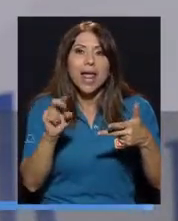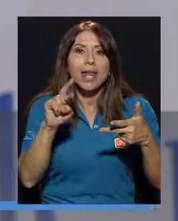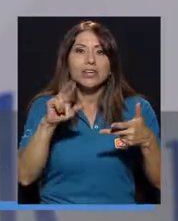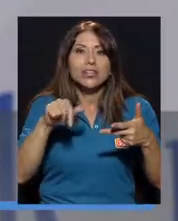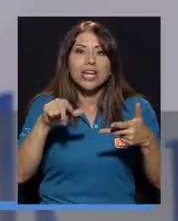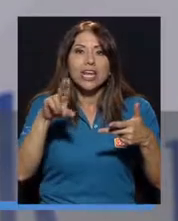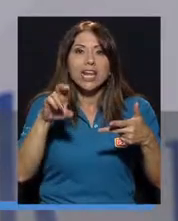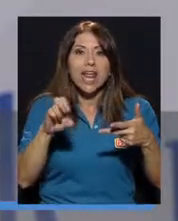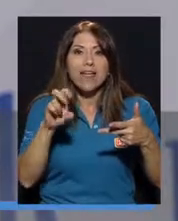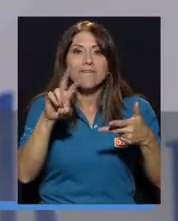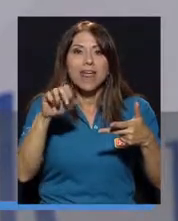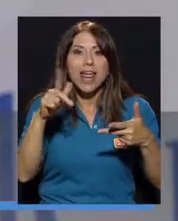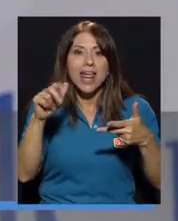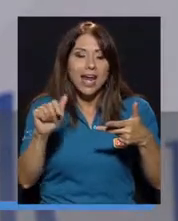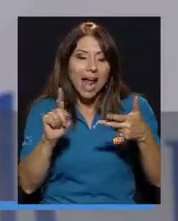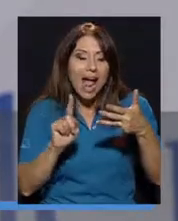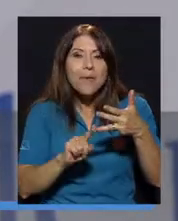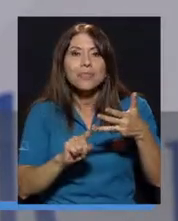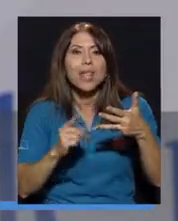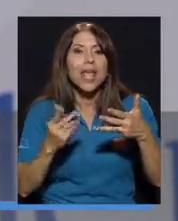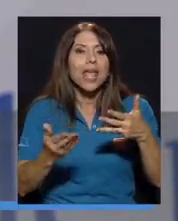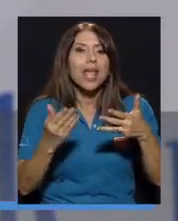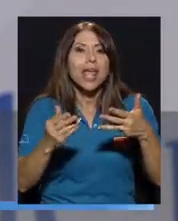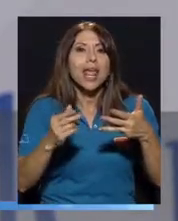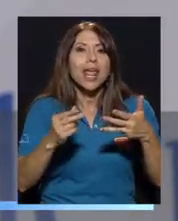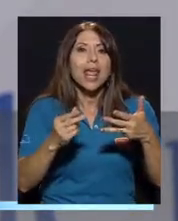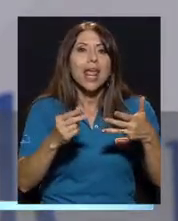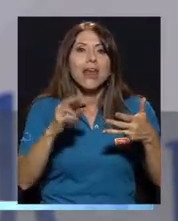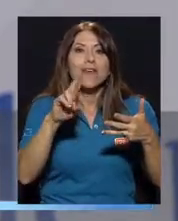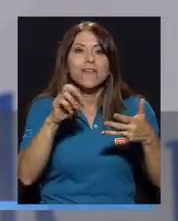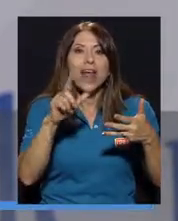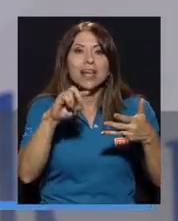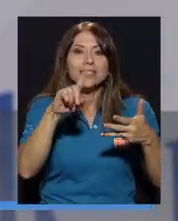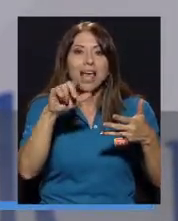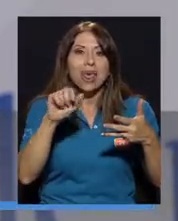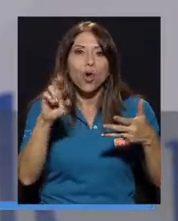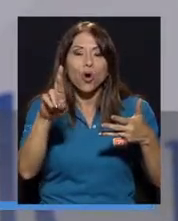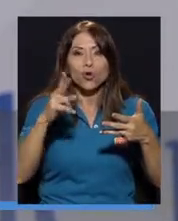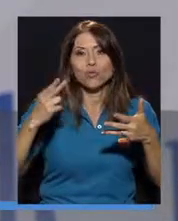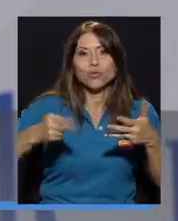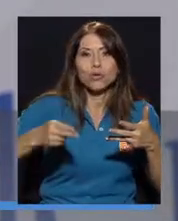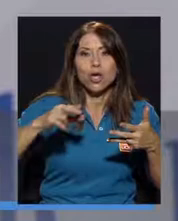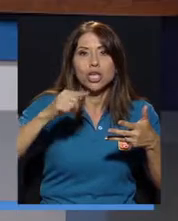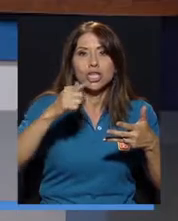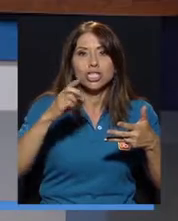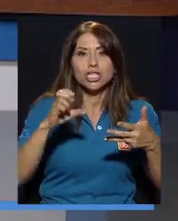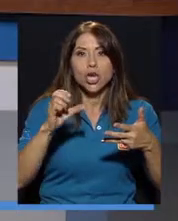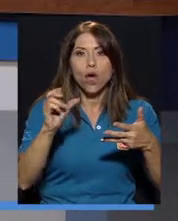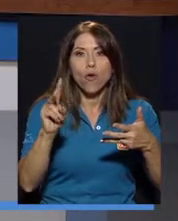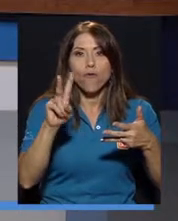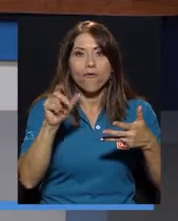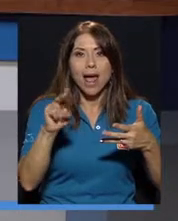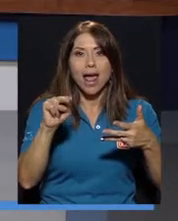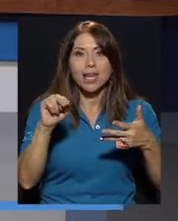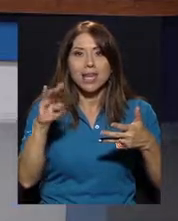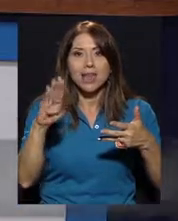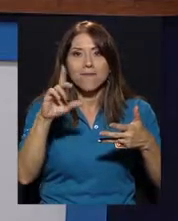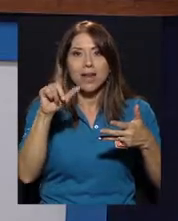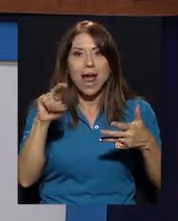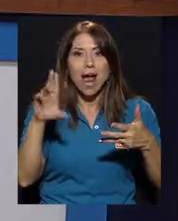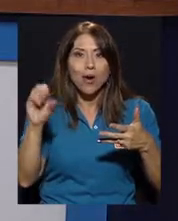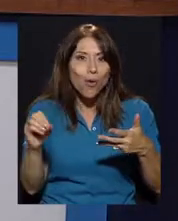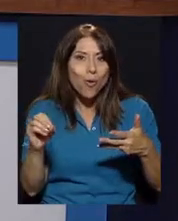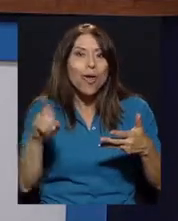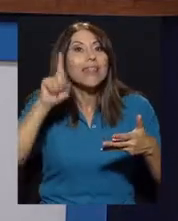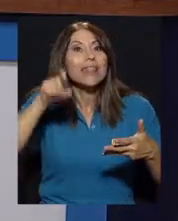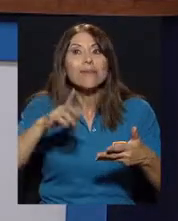vega pero también nuestro compañero del realizador yoani blanco y así tendríamos que hablar del sonido